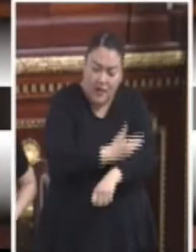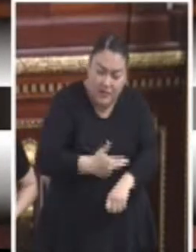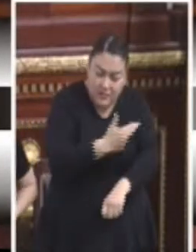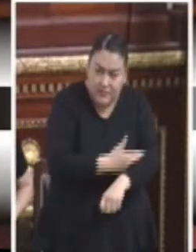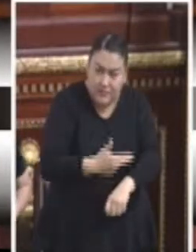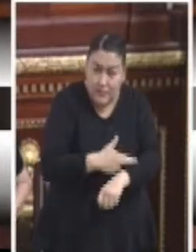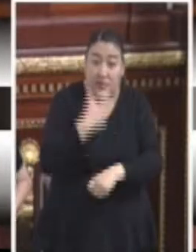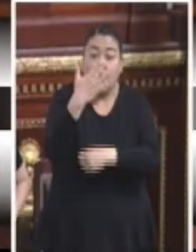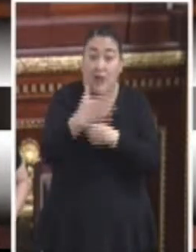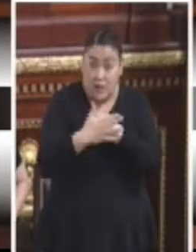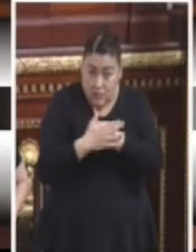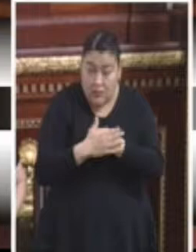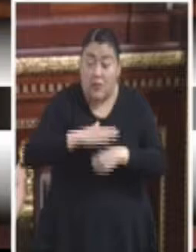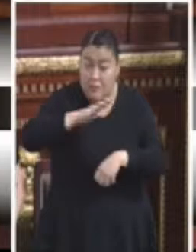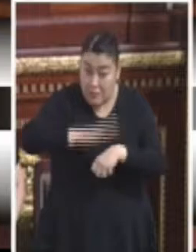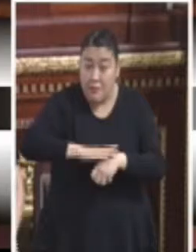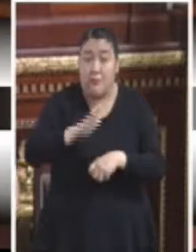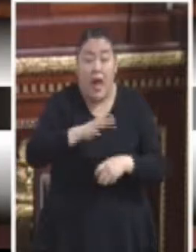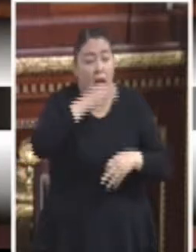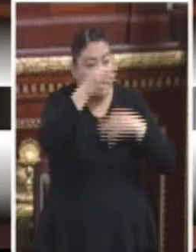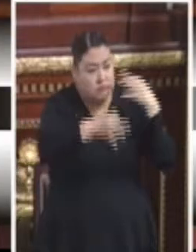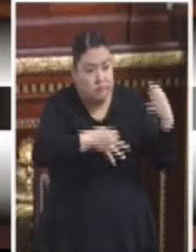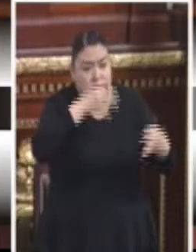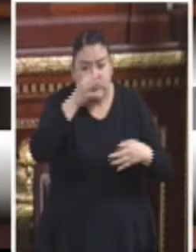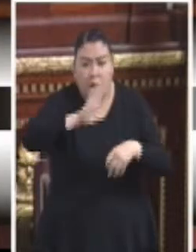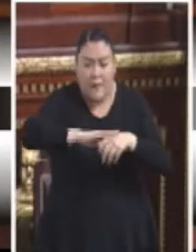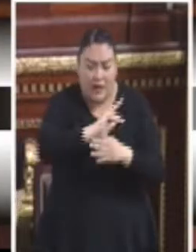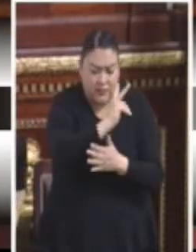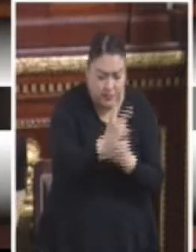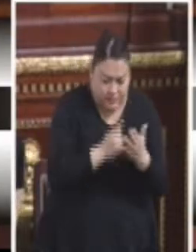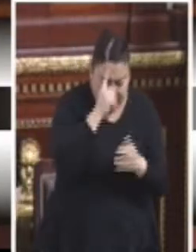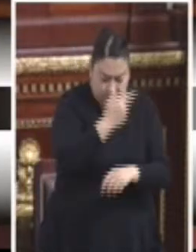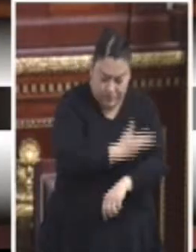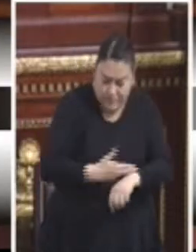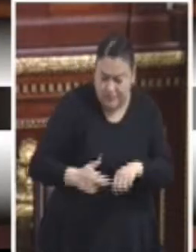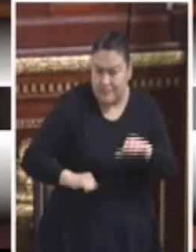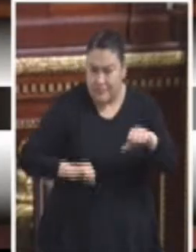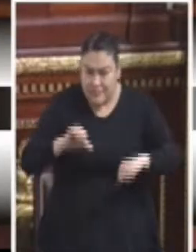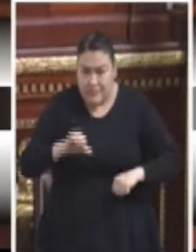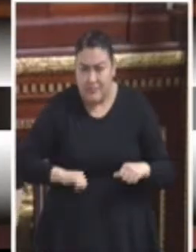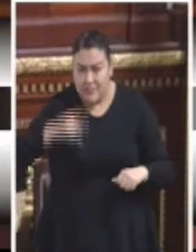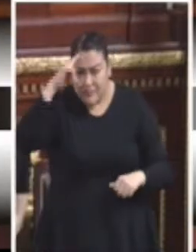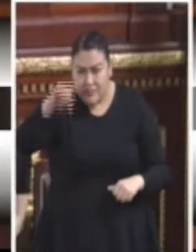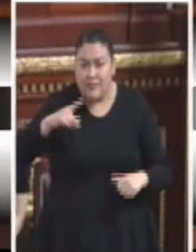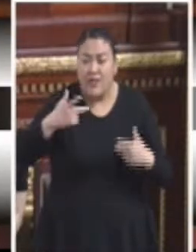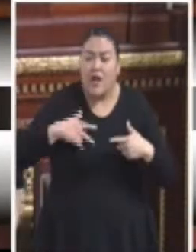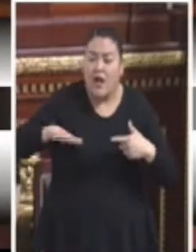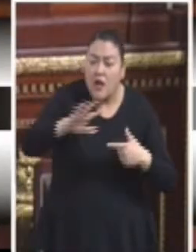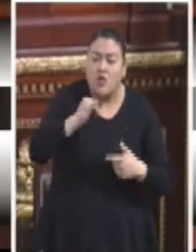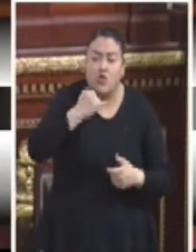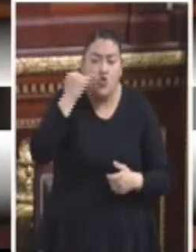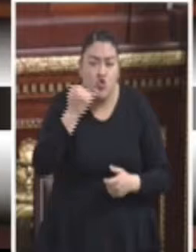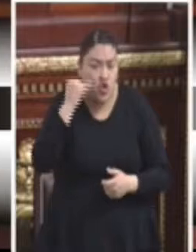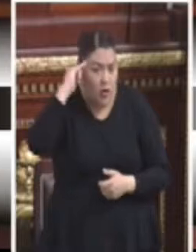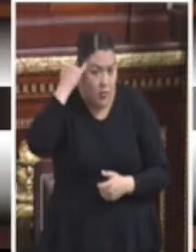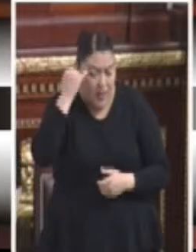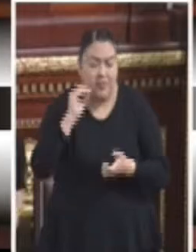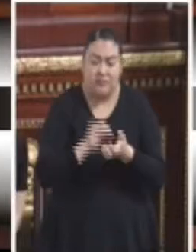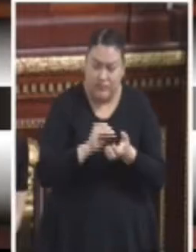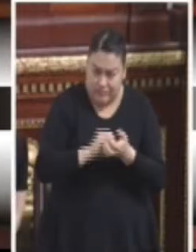que permite promover la generación de programas y actividades para la preservación, rescate